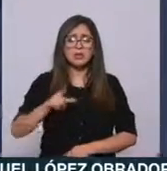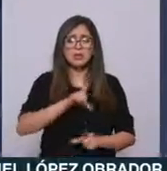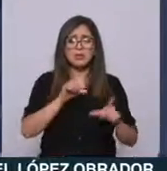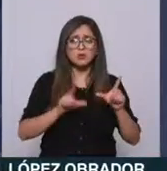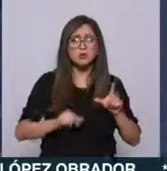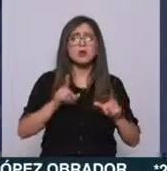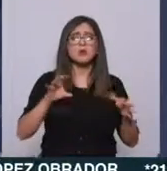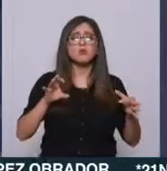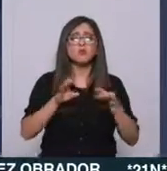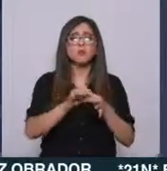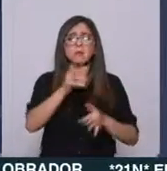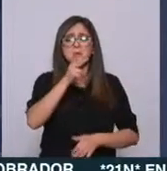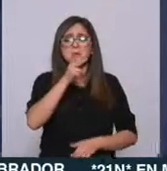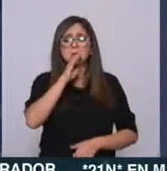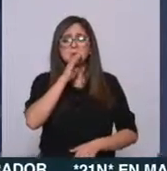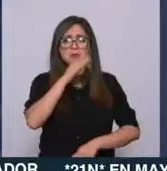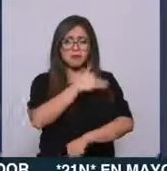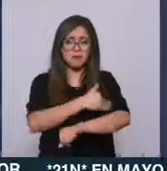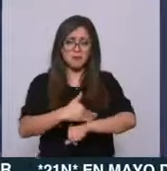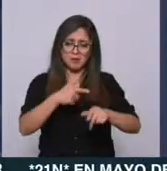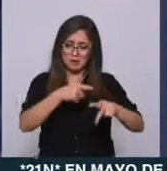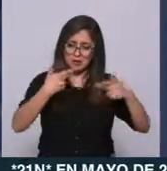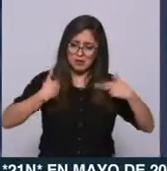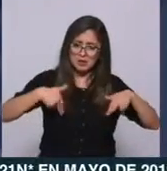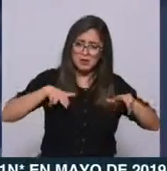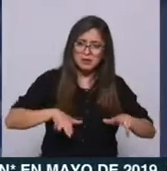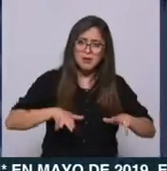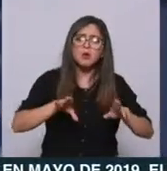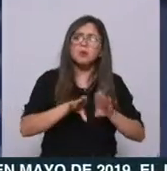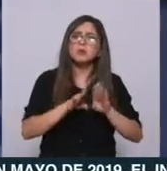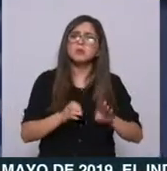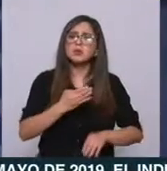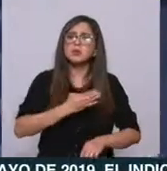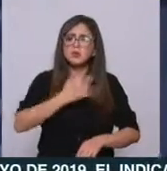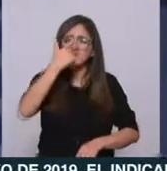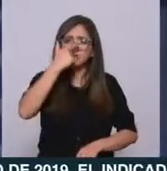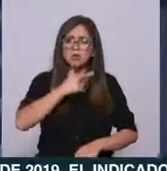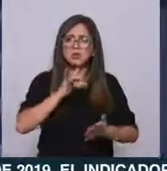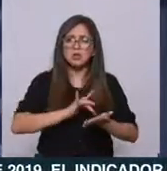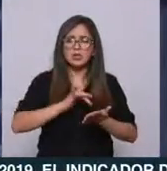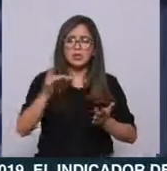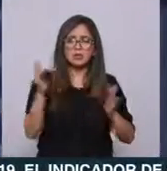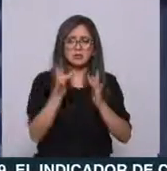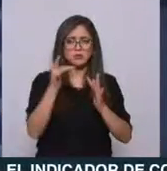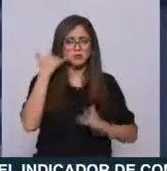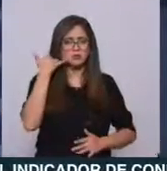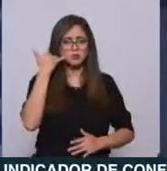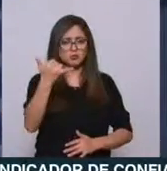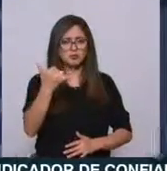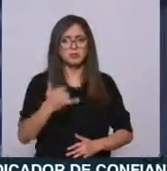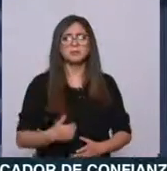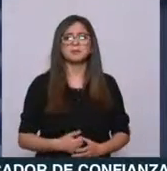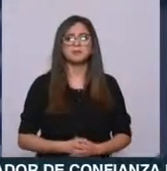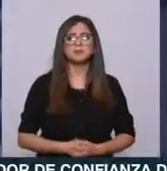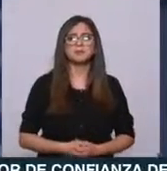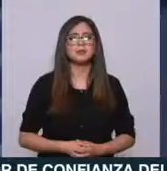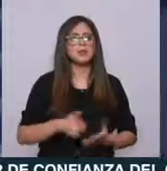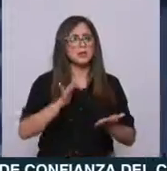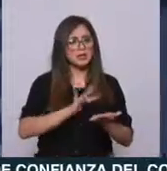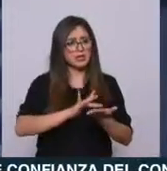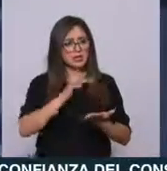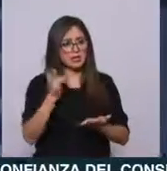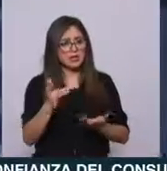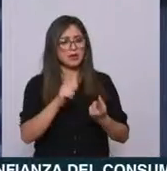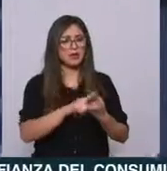de Padres de Familia. Leonardo, muy buenas noches. ¿Cómo está usted? Gracias por tomarnos la llamada. Al contrario, gracias a ustedes, Feli y Juan,